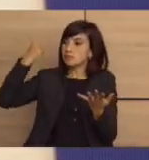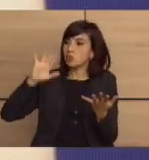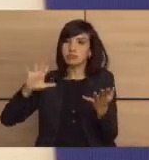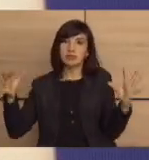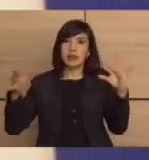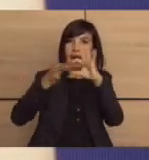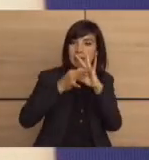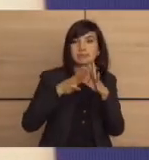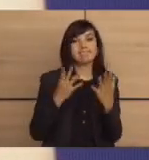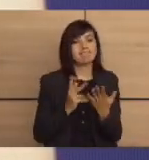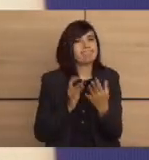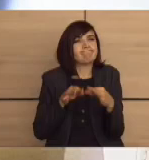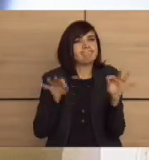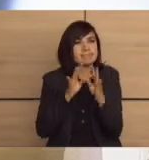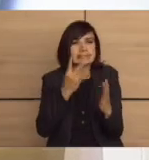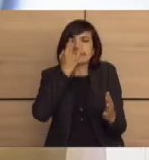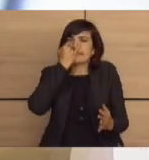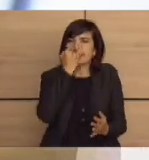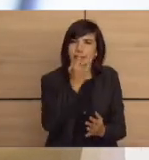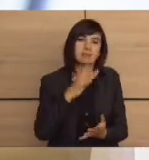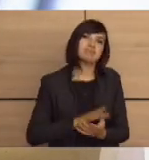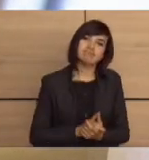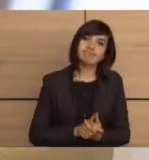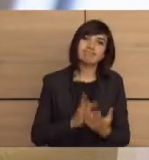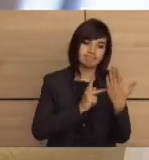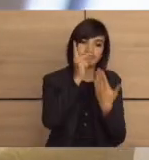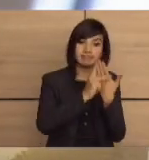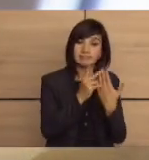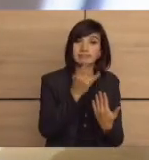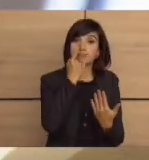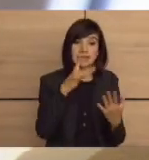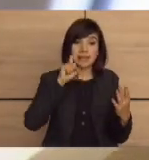nosotros. Creo que es supremamente interesante vincularlo.